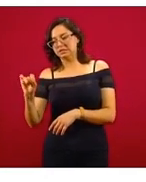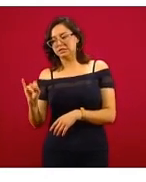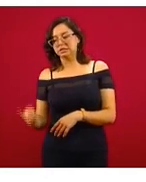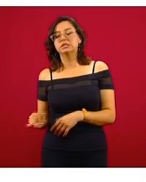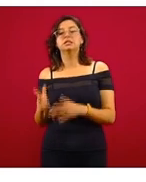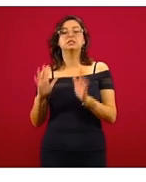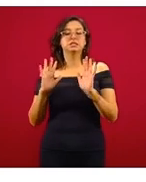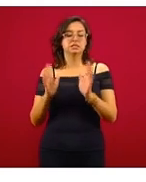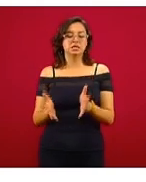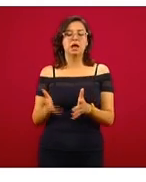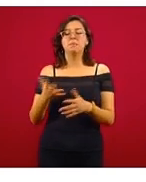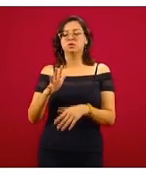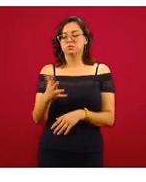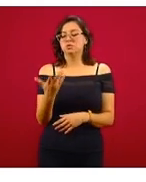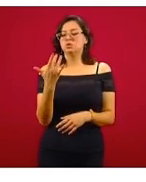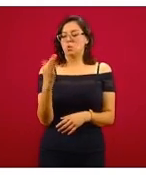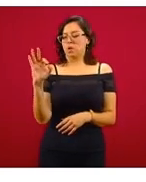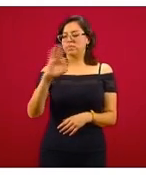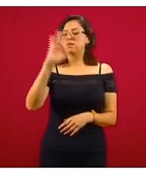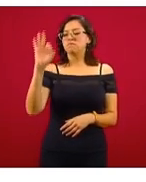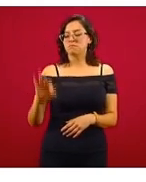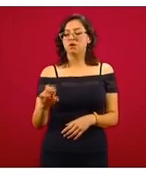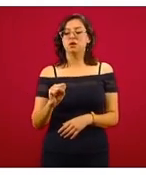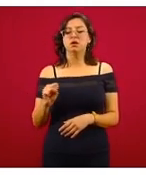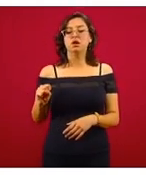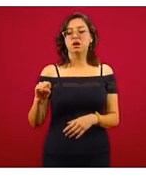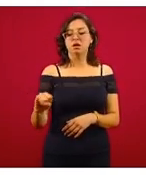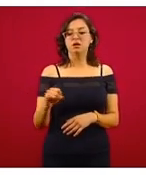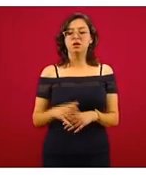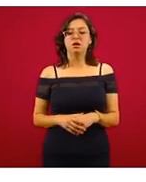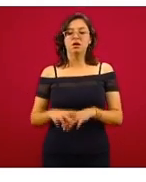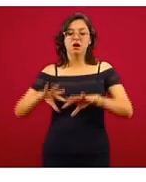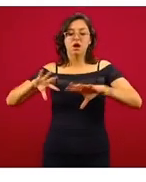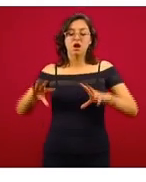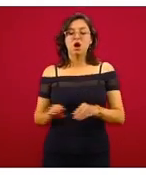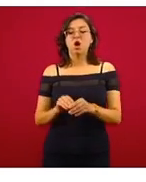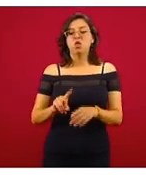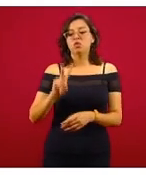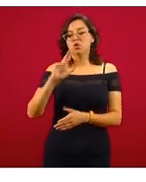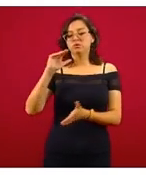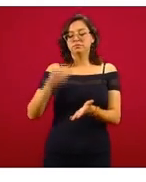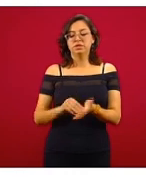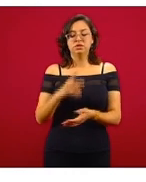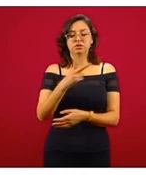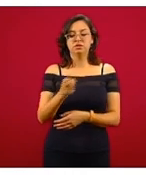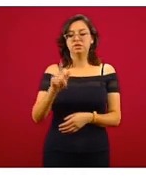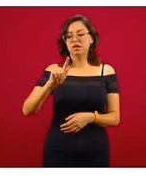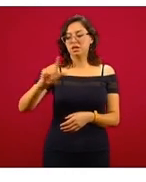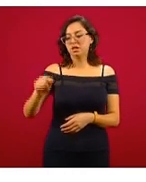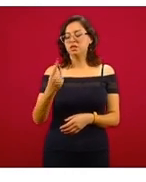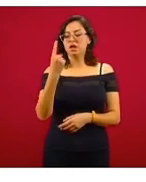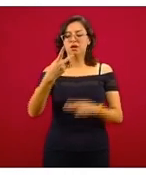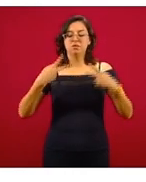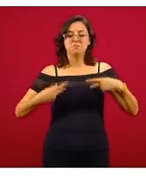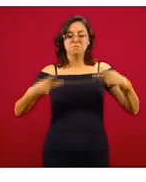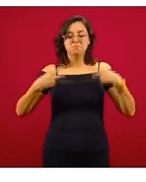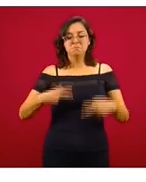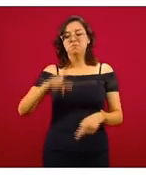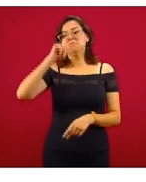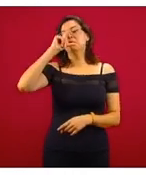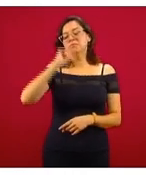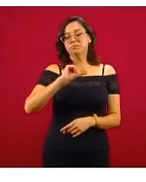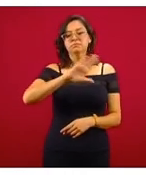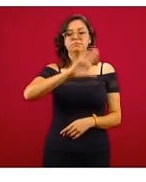del them .Por ciento. Son will be put 2.271 into the defunciones las que confirmed case lamentablemente también han statistic because they ocurrido will test a causa de